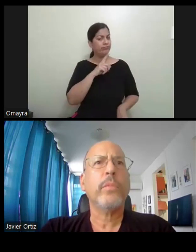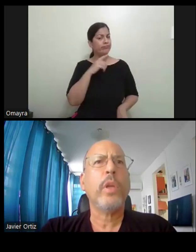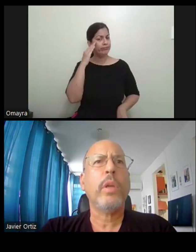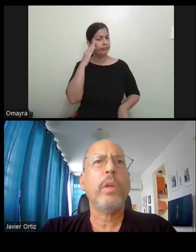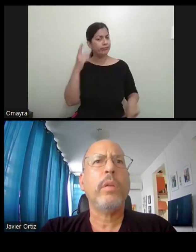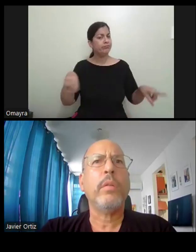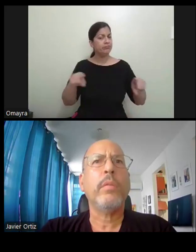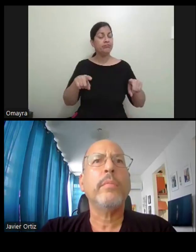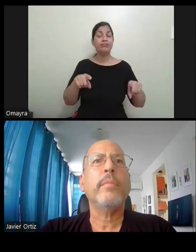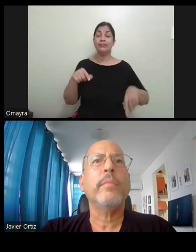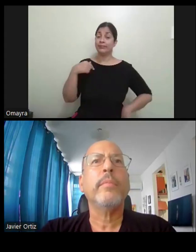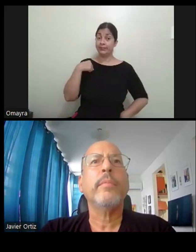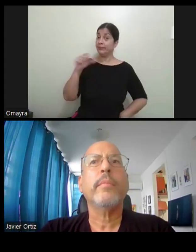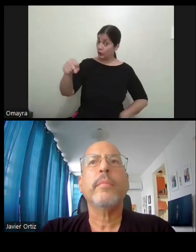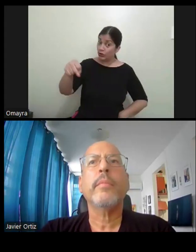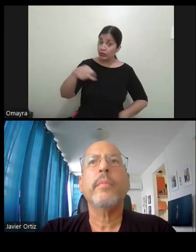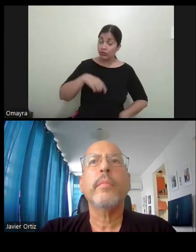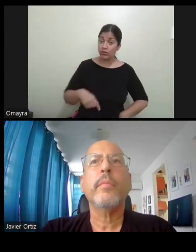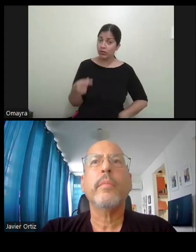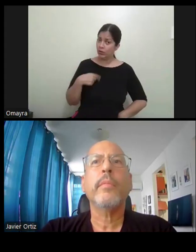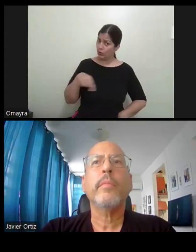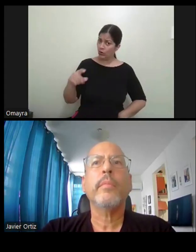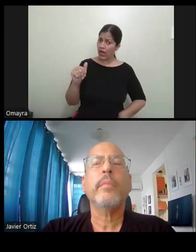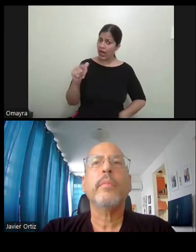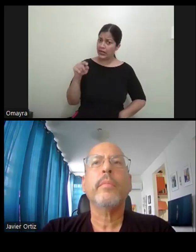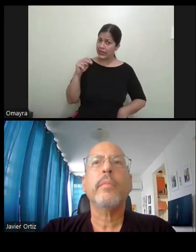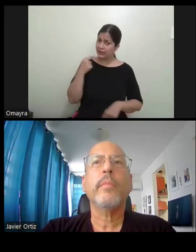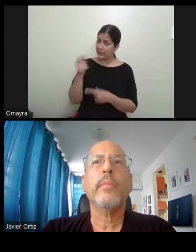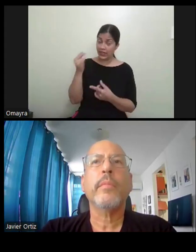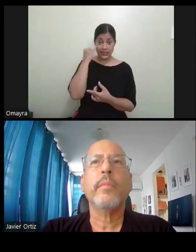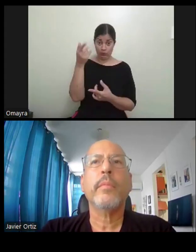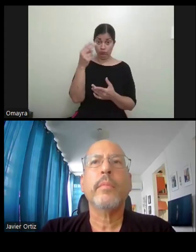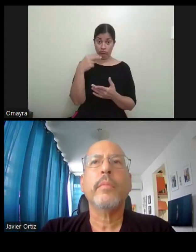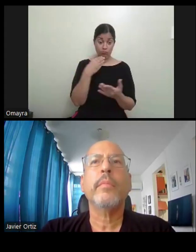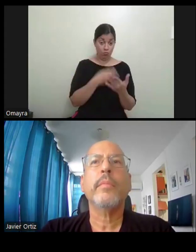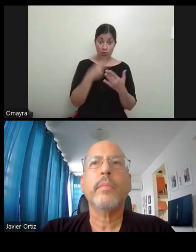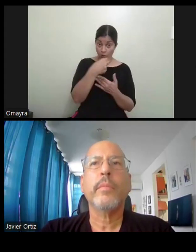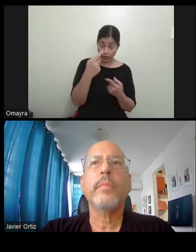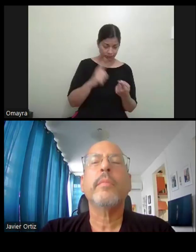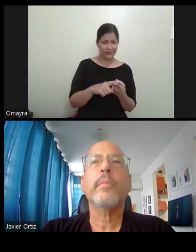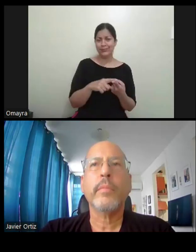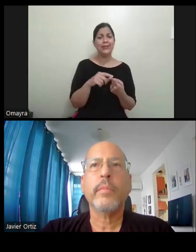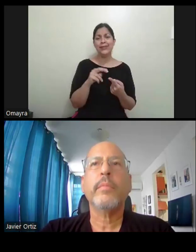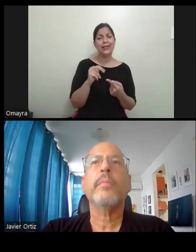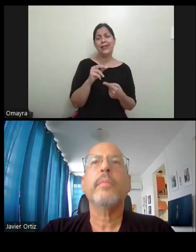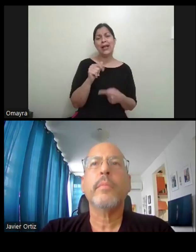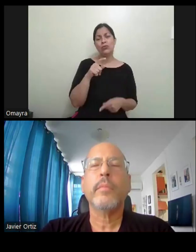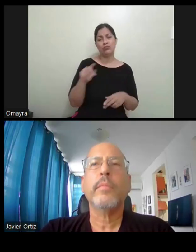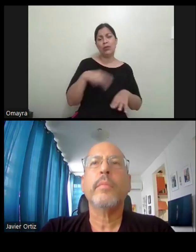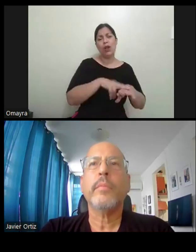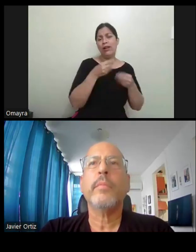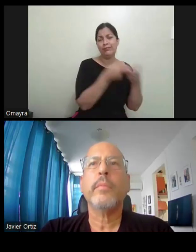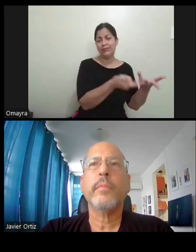Me parece que porque eso que menciona Anilín, si tú tienes buenas notas, tú vas para naturales. Y era una cosa que casi ni te daban